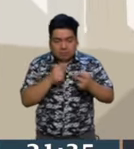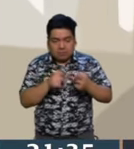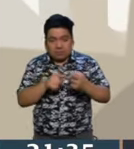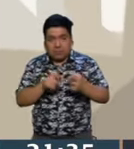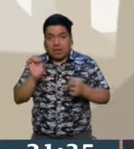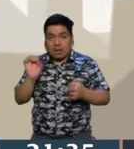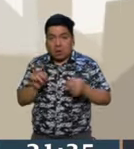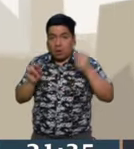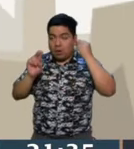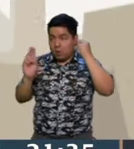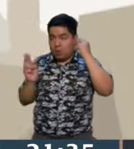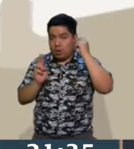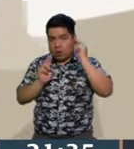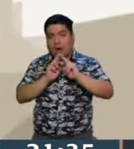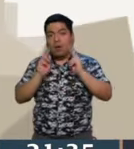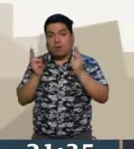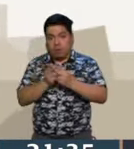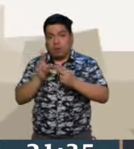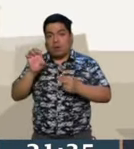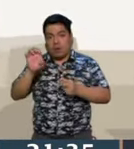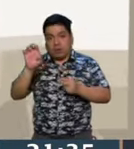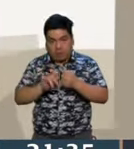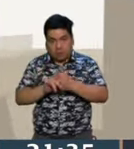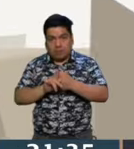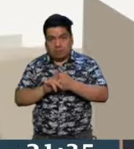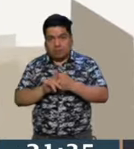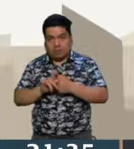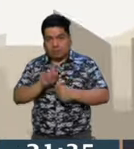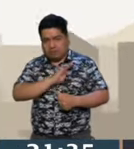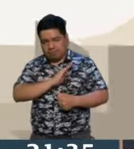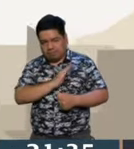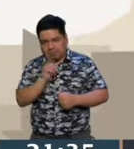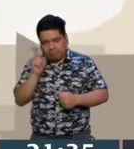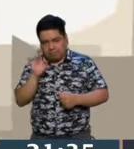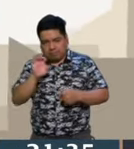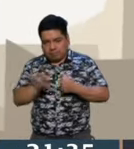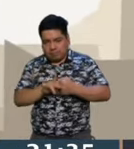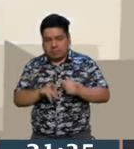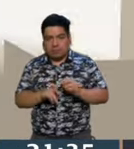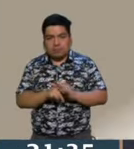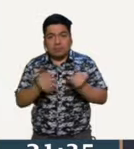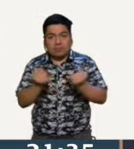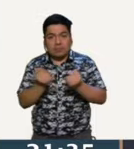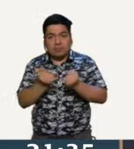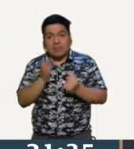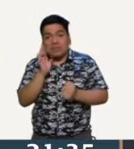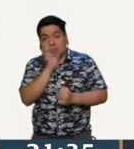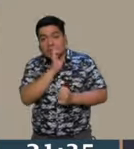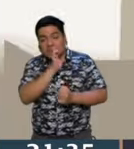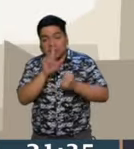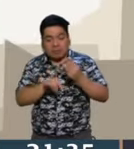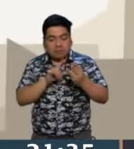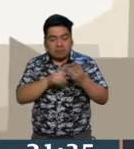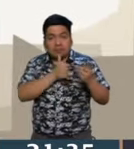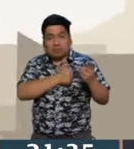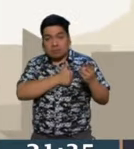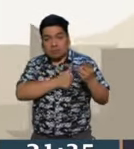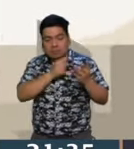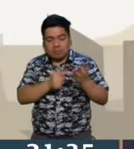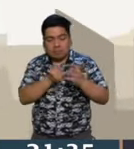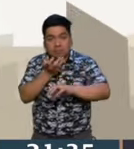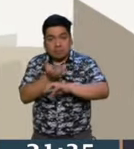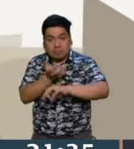diga un puño de rijosos. Braulio, la mayor parte de la comunidad internacional, incluso la Unión Europea, en la voz de Borrell,